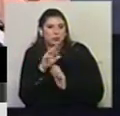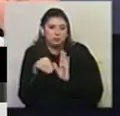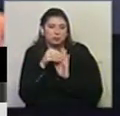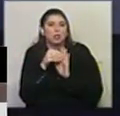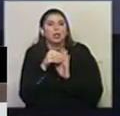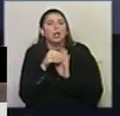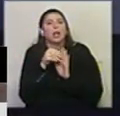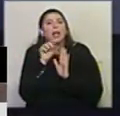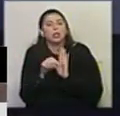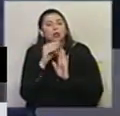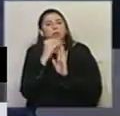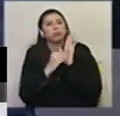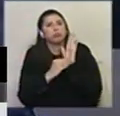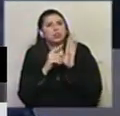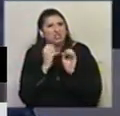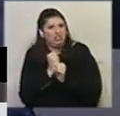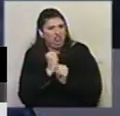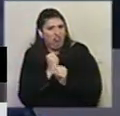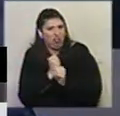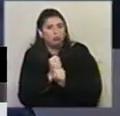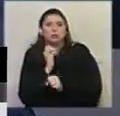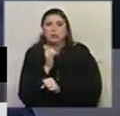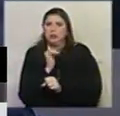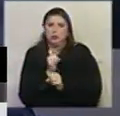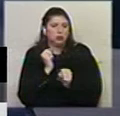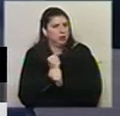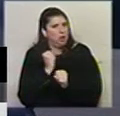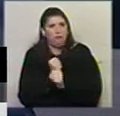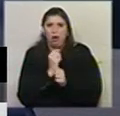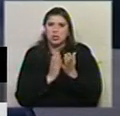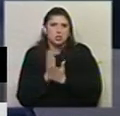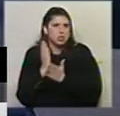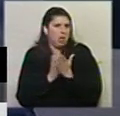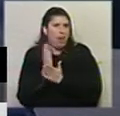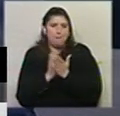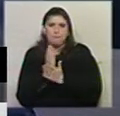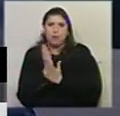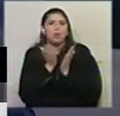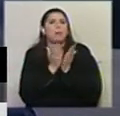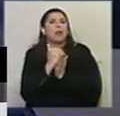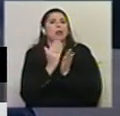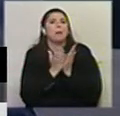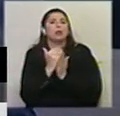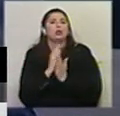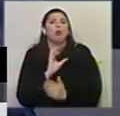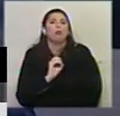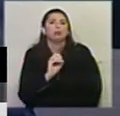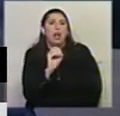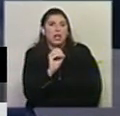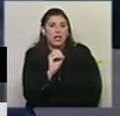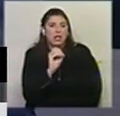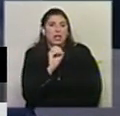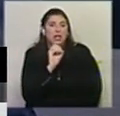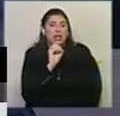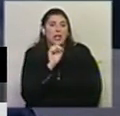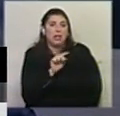esos protocolos se está trabajando? En esos protocolos se trabaja sistemáticamente, sí, tanto el Departamento de Oncología, el Departamento de la